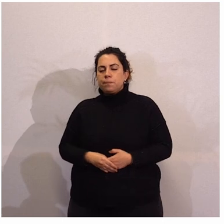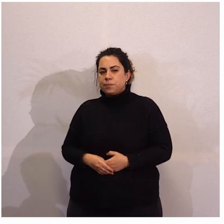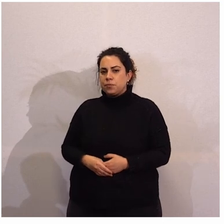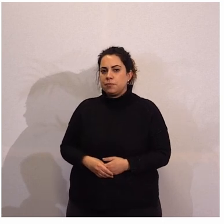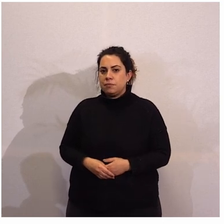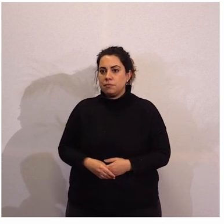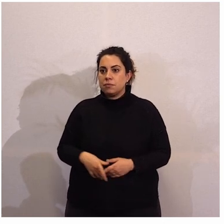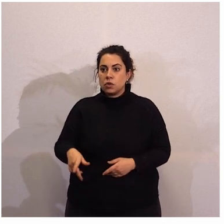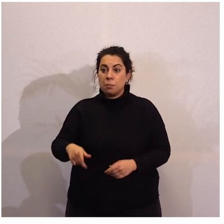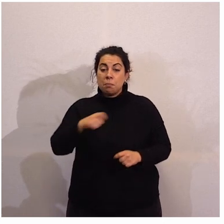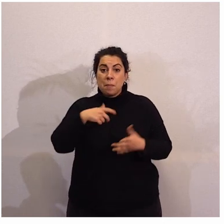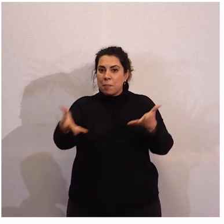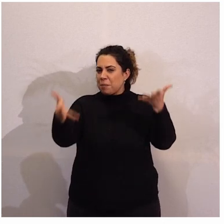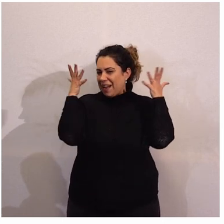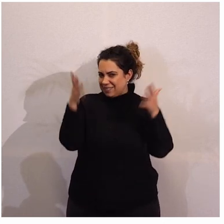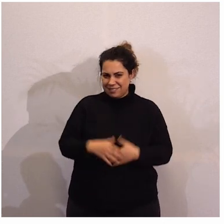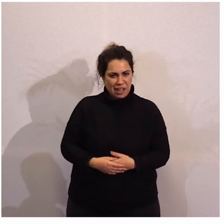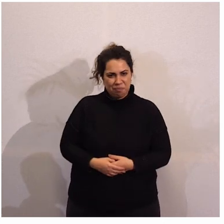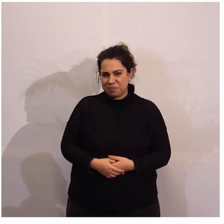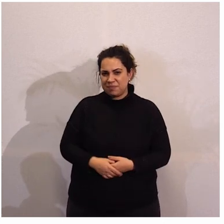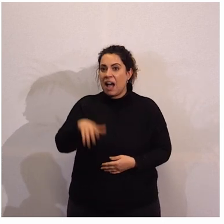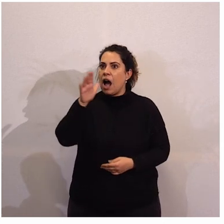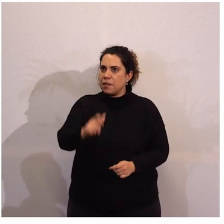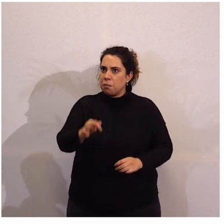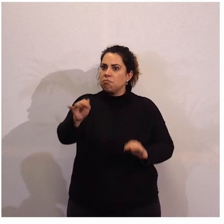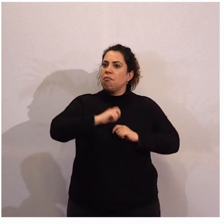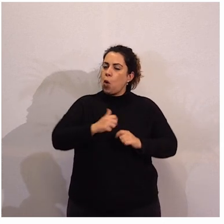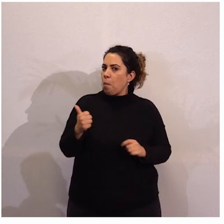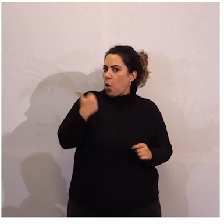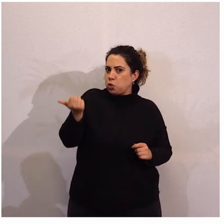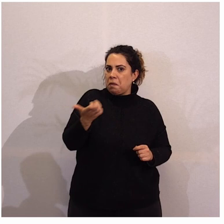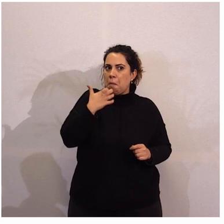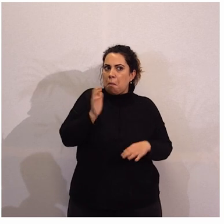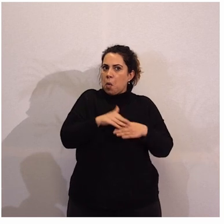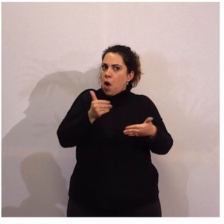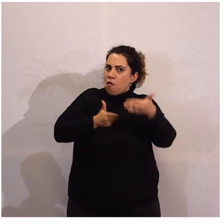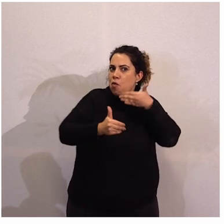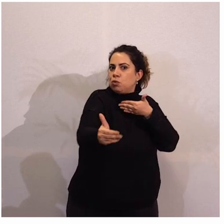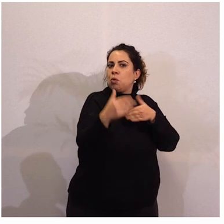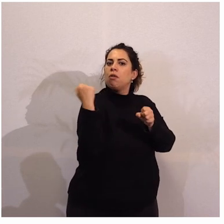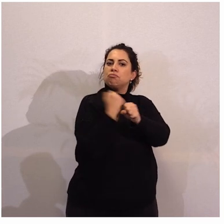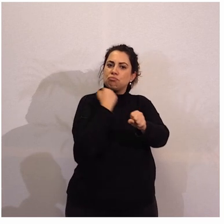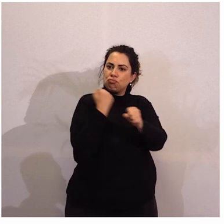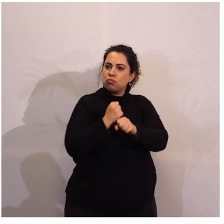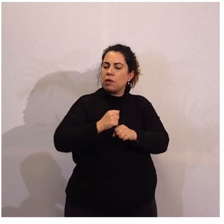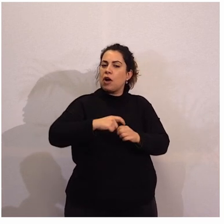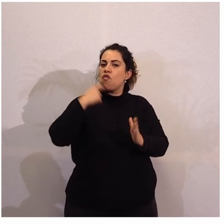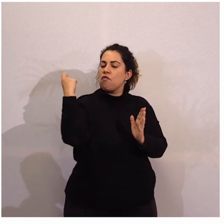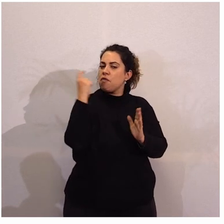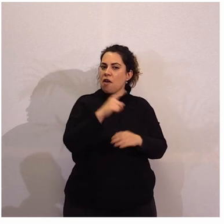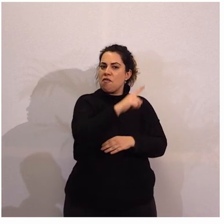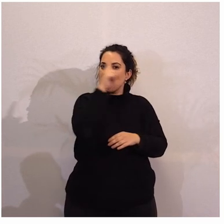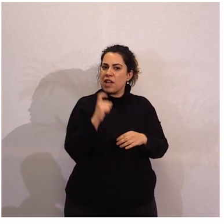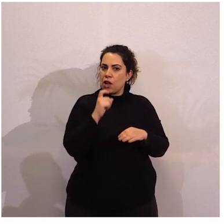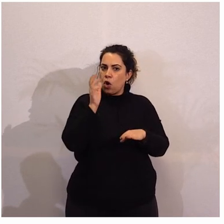Y a mí eso me encanta. Y además me da una oportunidad para un día de mañana, para tener un trabajo fijo para los